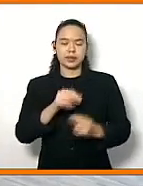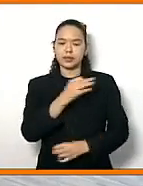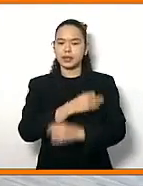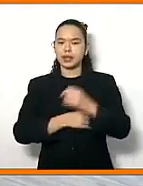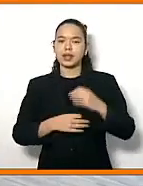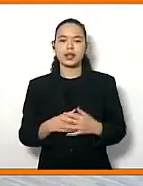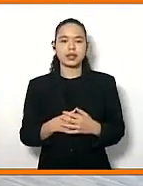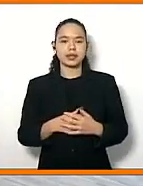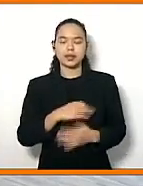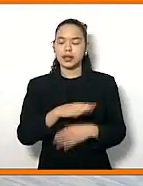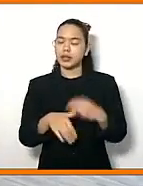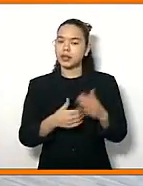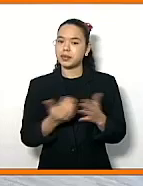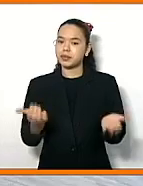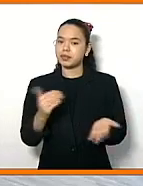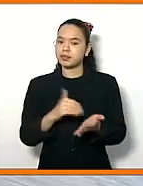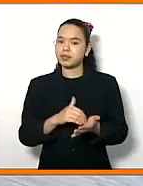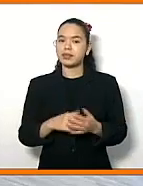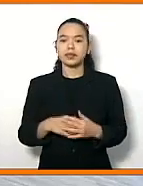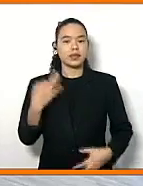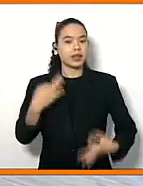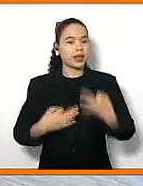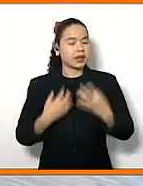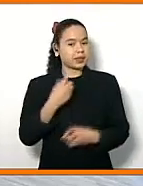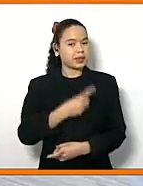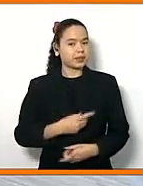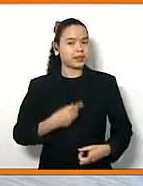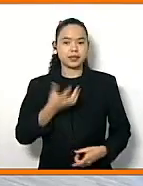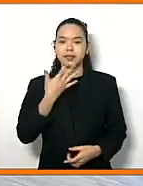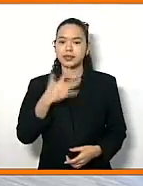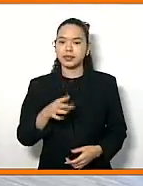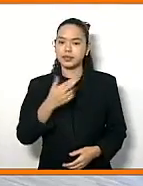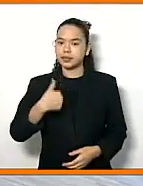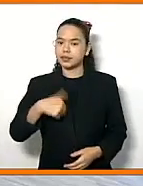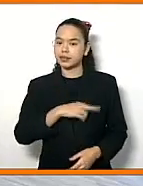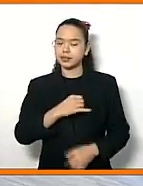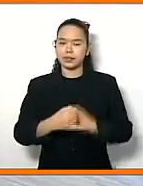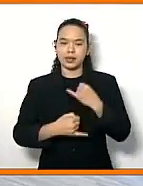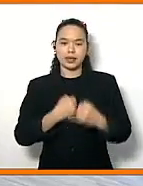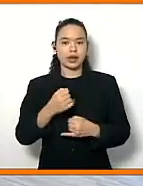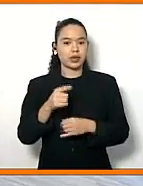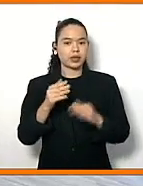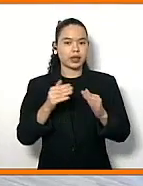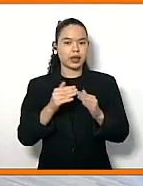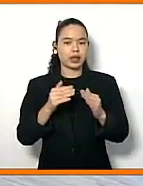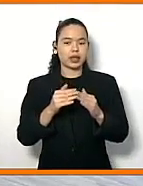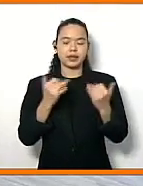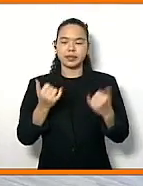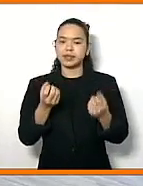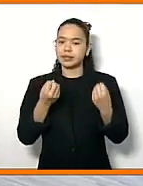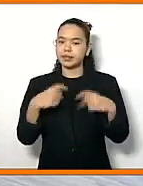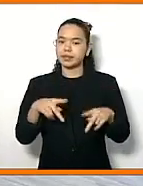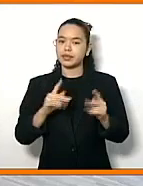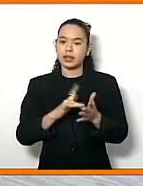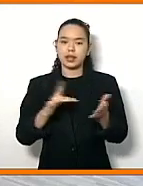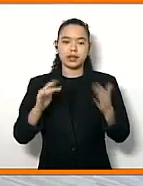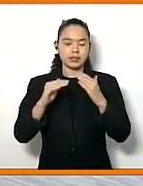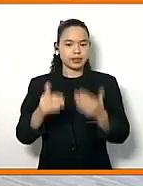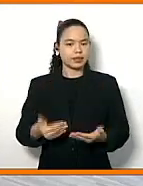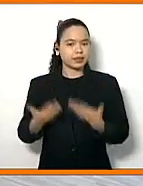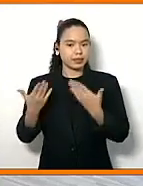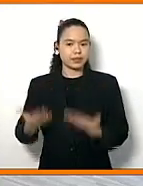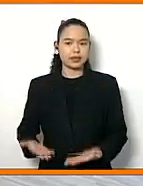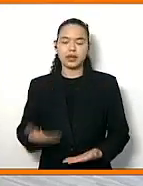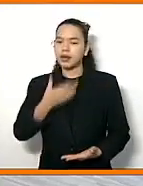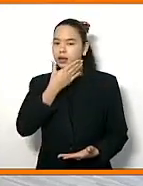punto de la tarde y nuevamente te llevo la alegría, la diversión y la suerte de nuestros juegos hasta tu hogar. Pero en esta ocasión le quiero dar la bienvenida a